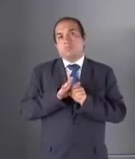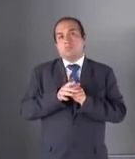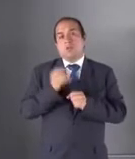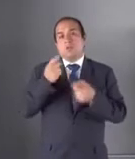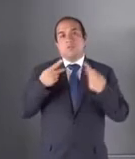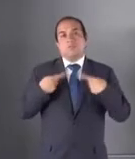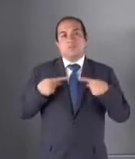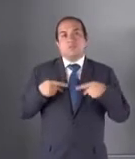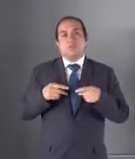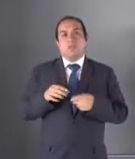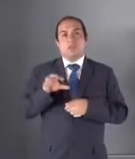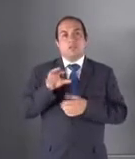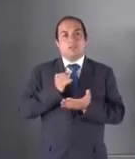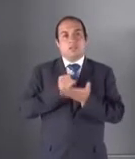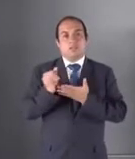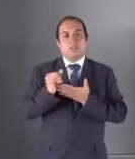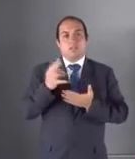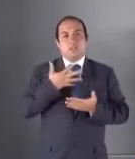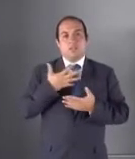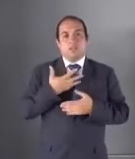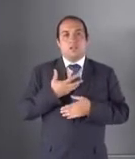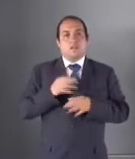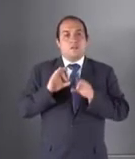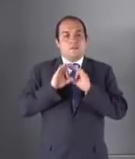utilizar medidas coercitivas,